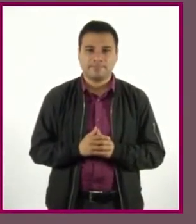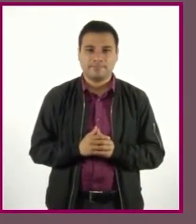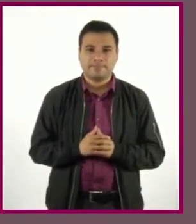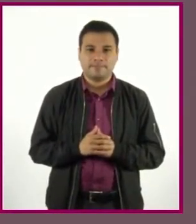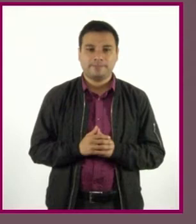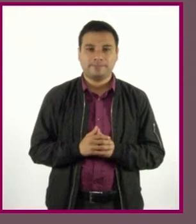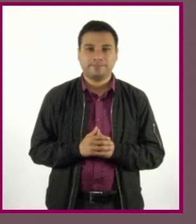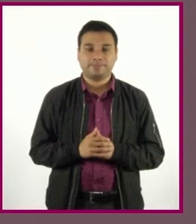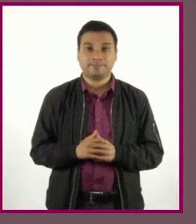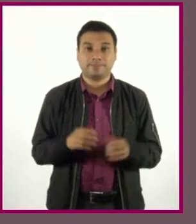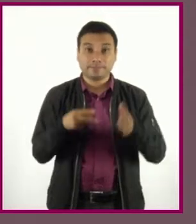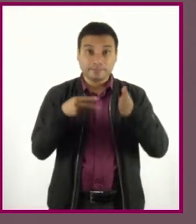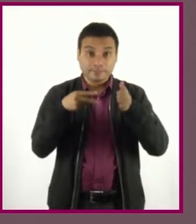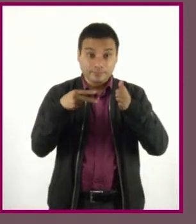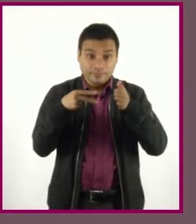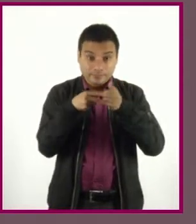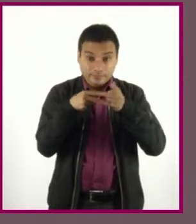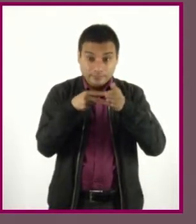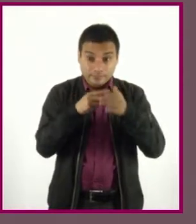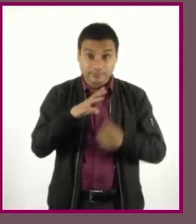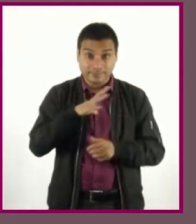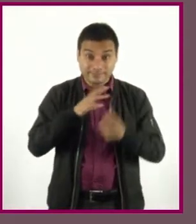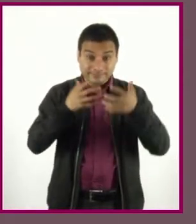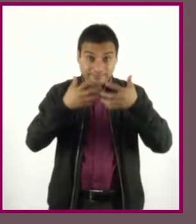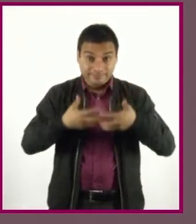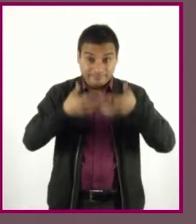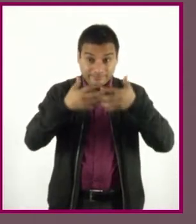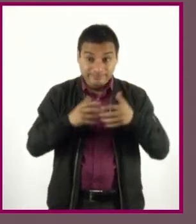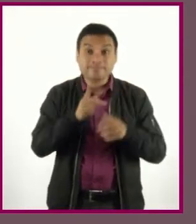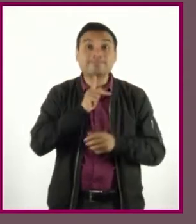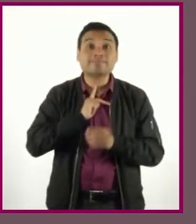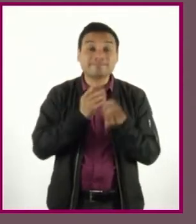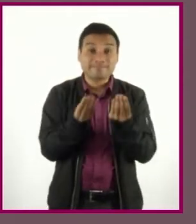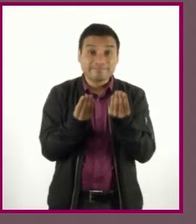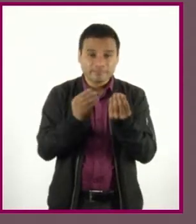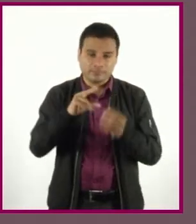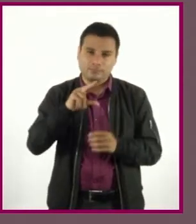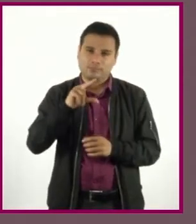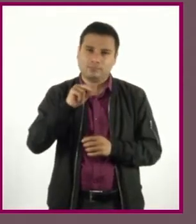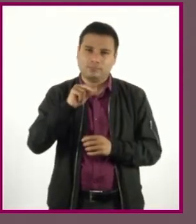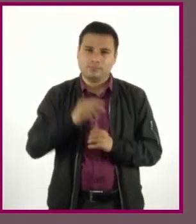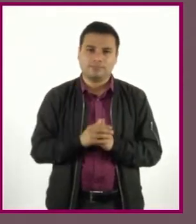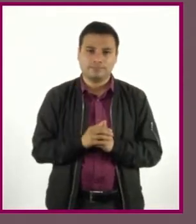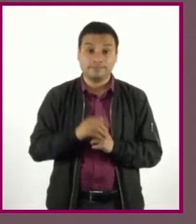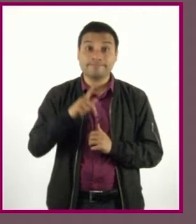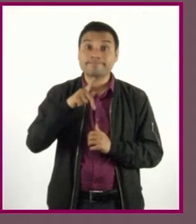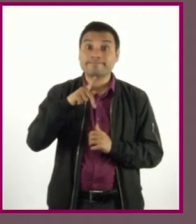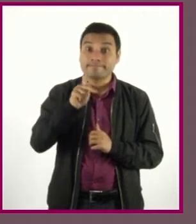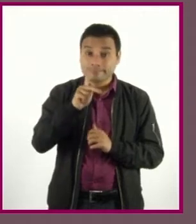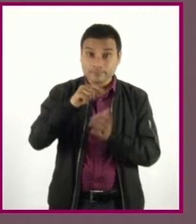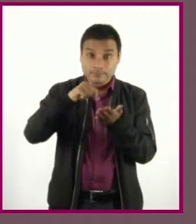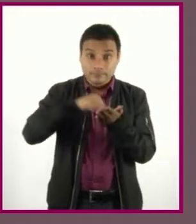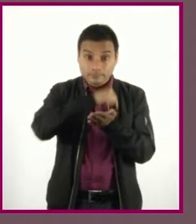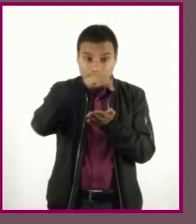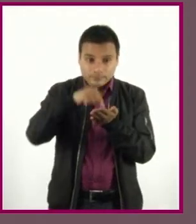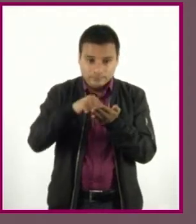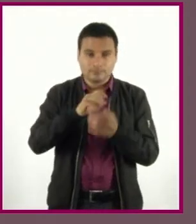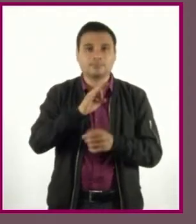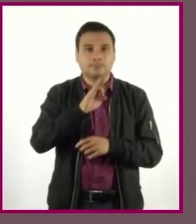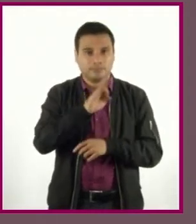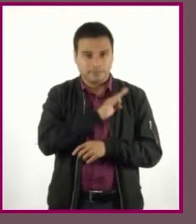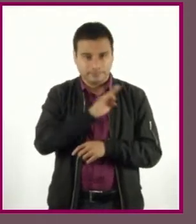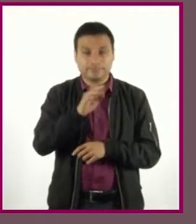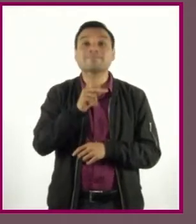Aunque Siria no es un importante productor de petróleo, su ubicación presenta una oportunidad única para que el